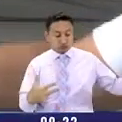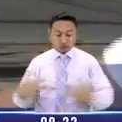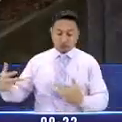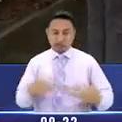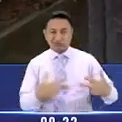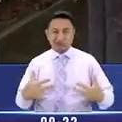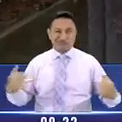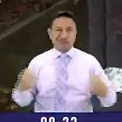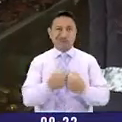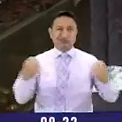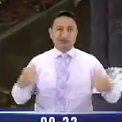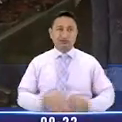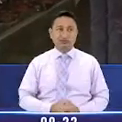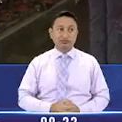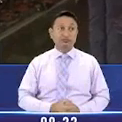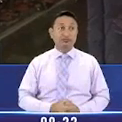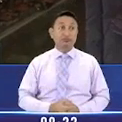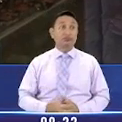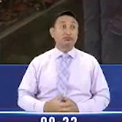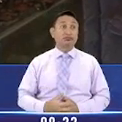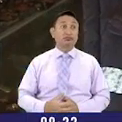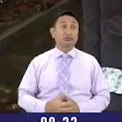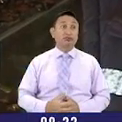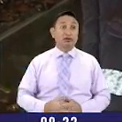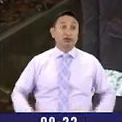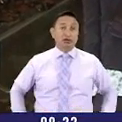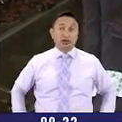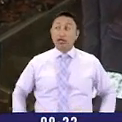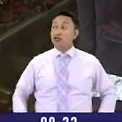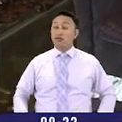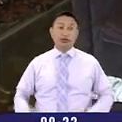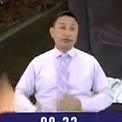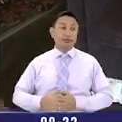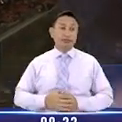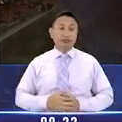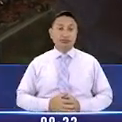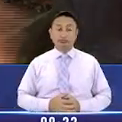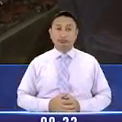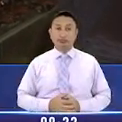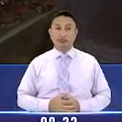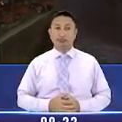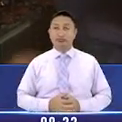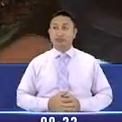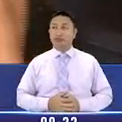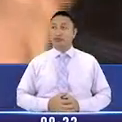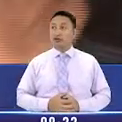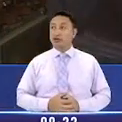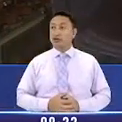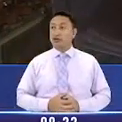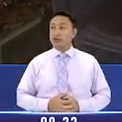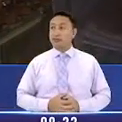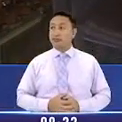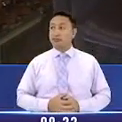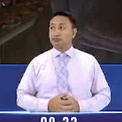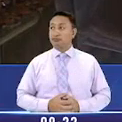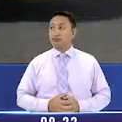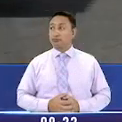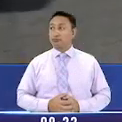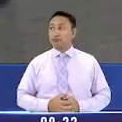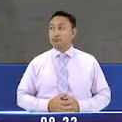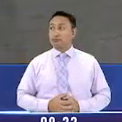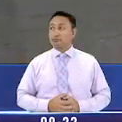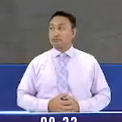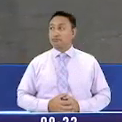habido accidentes aquí porque los semáforos no sirven para este de acá, no sirven para nada. Esto sin contar